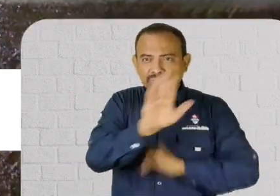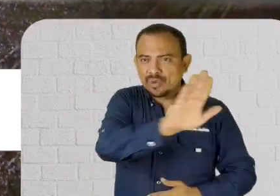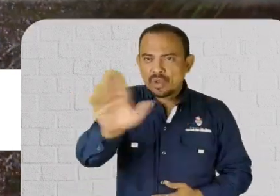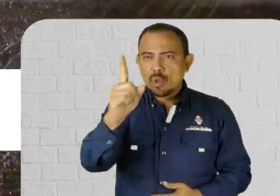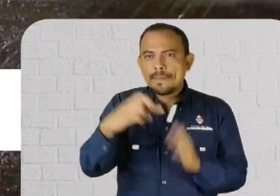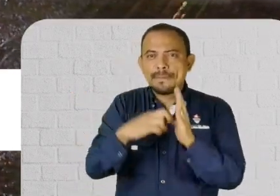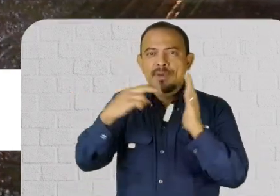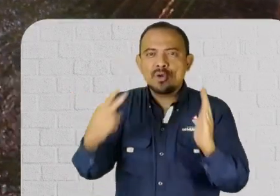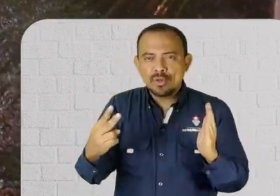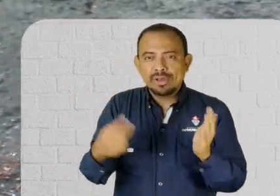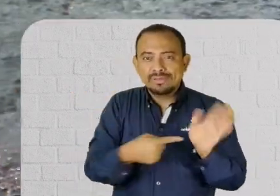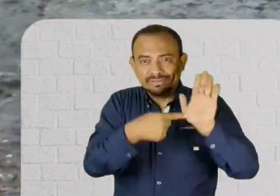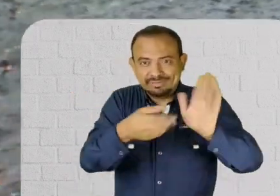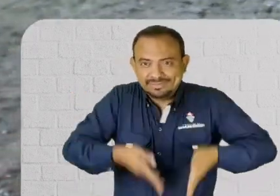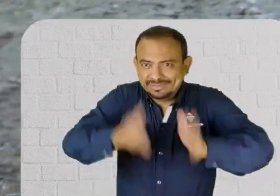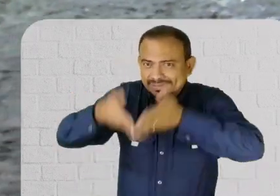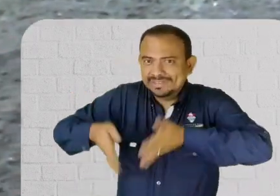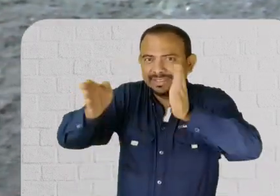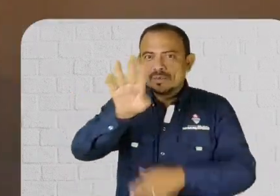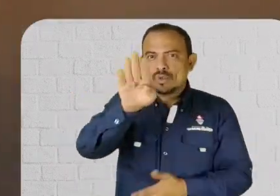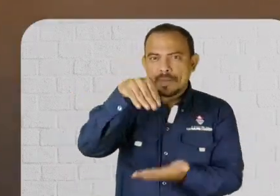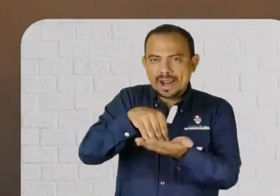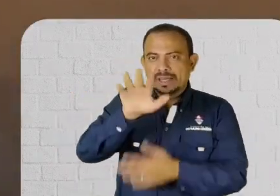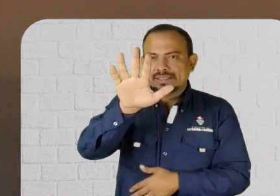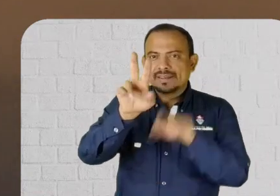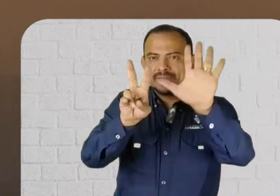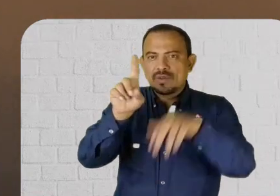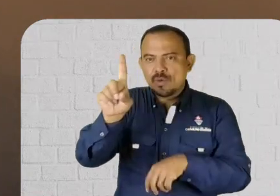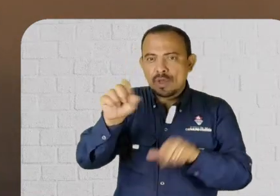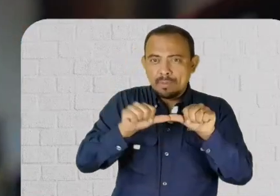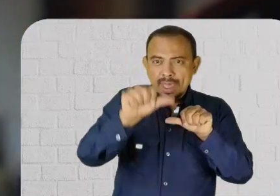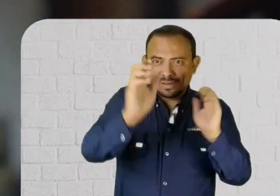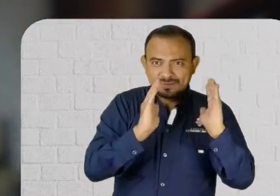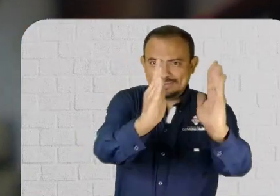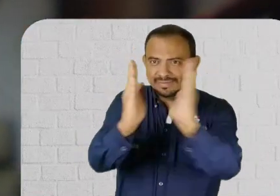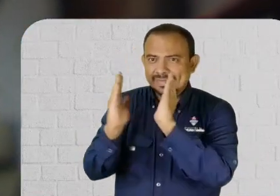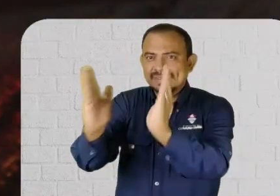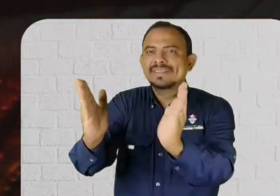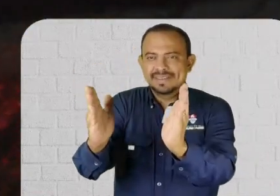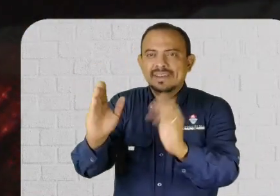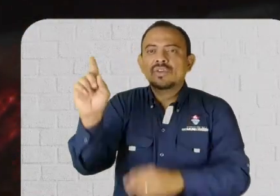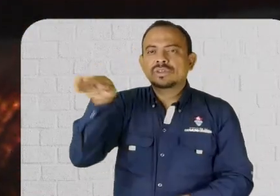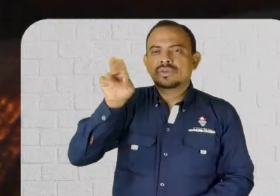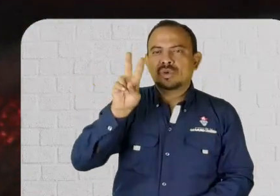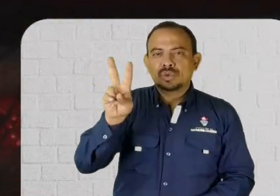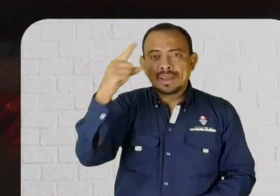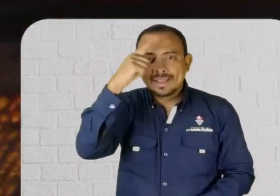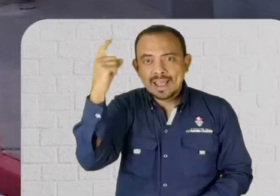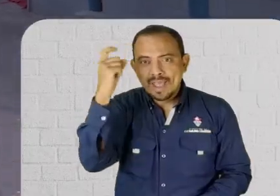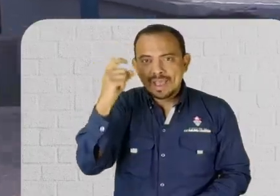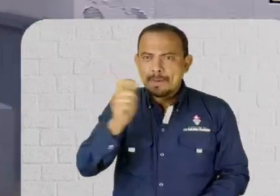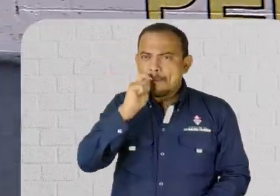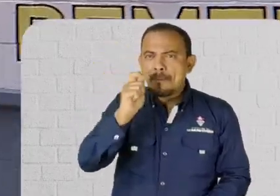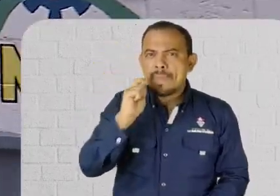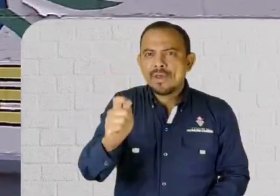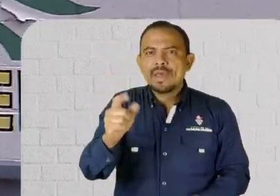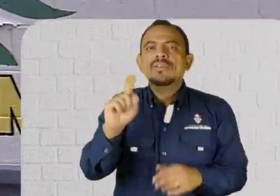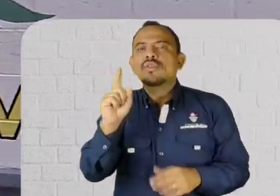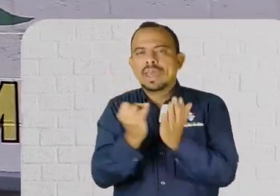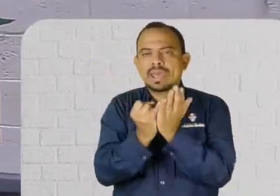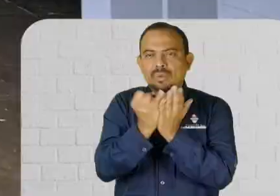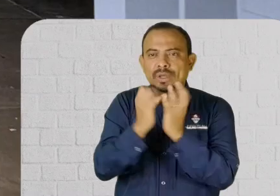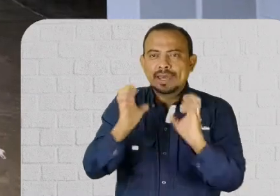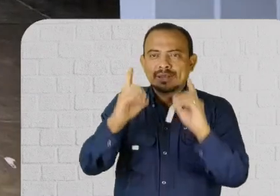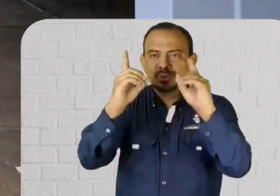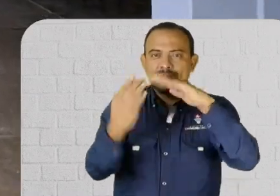ellos, un proyecto de recapeo de 4,571 metros cuadrados en Zona 2. Trabajos de mejoramiento en